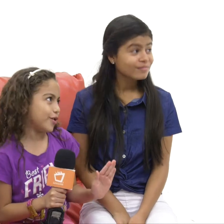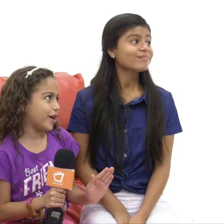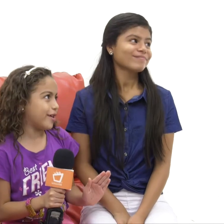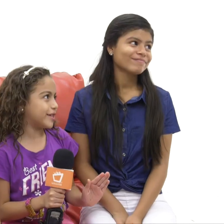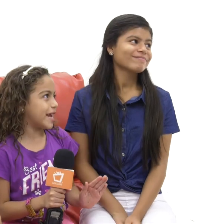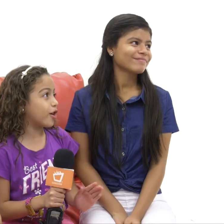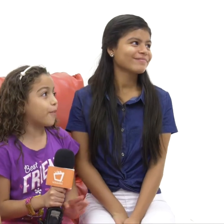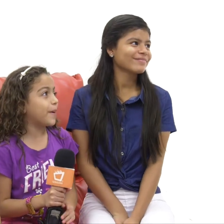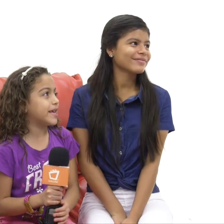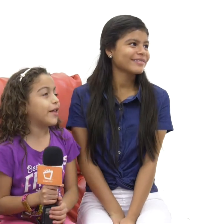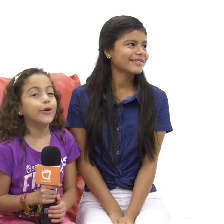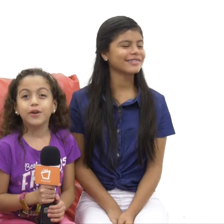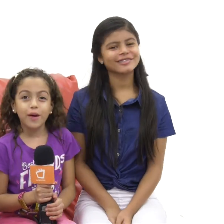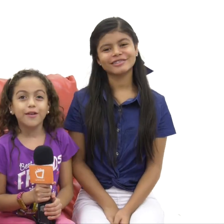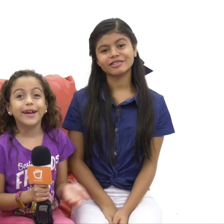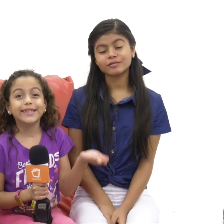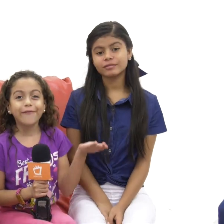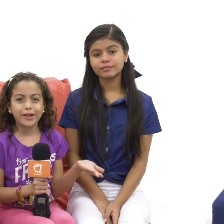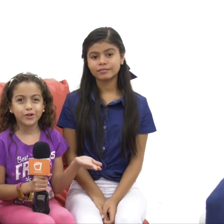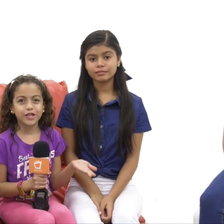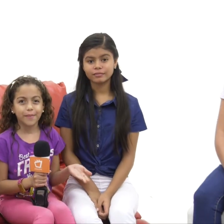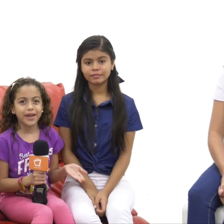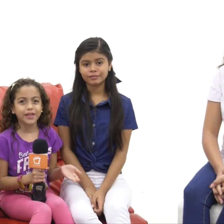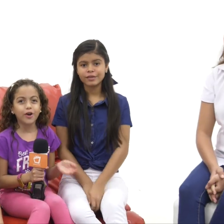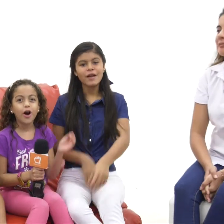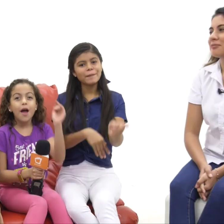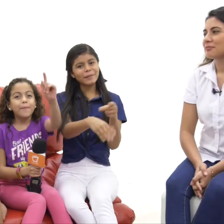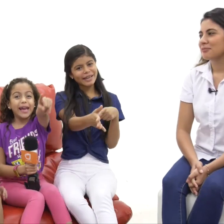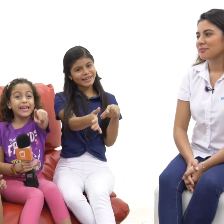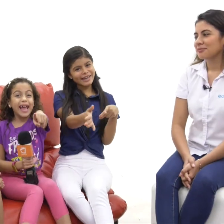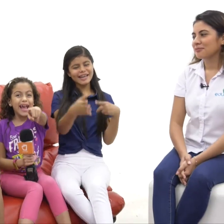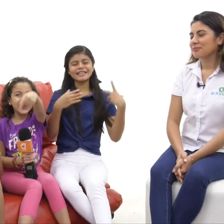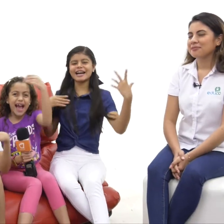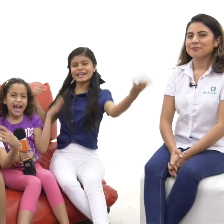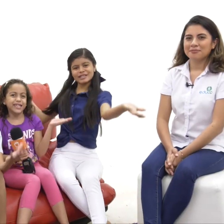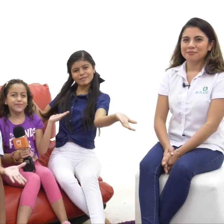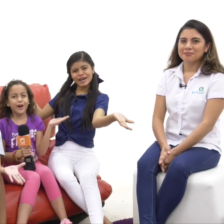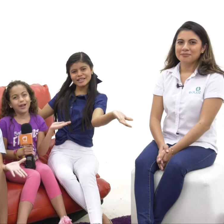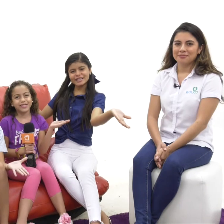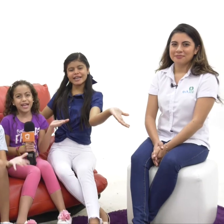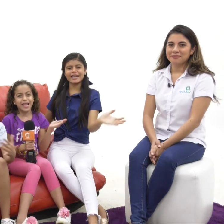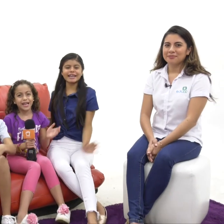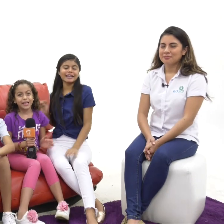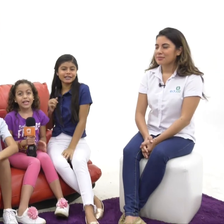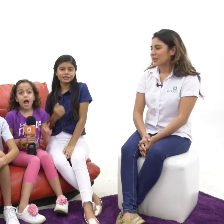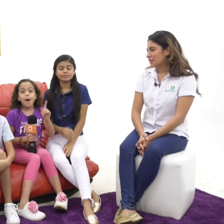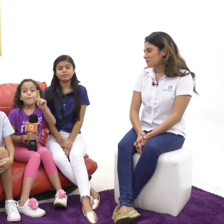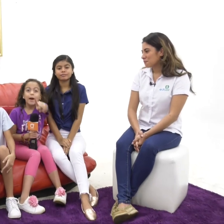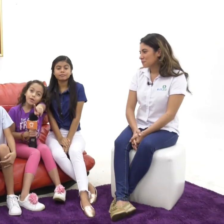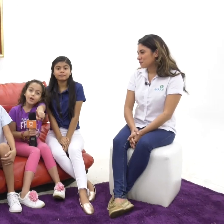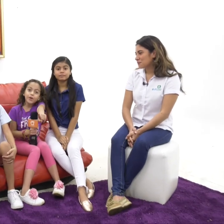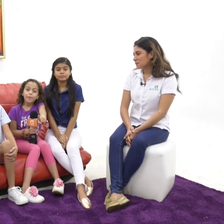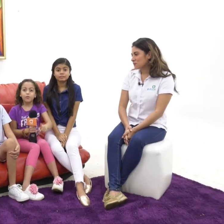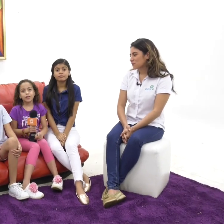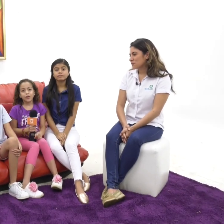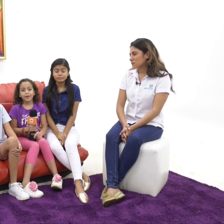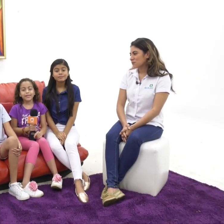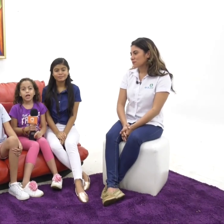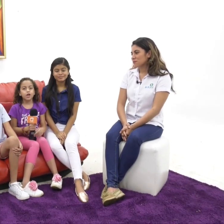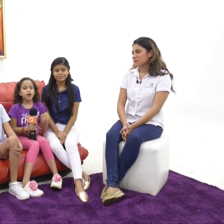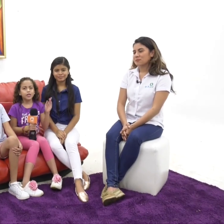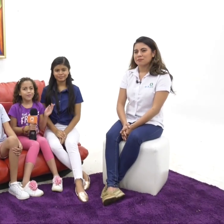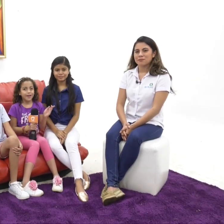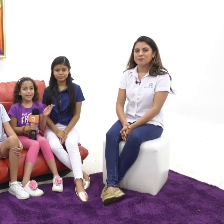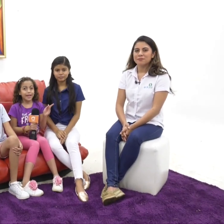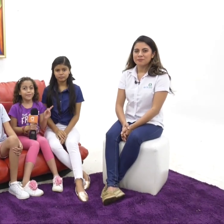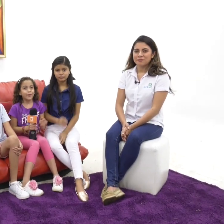un montón que nos haya acompañado. Y bueno, este fue su segmento ¡Pequeñas Voces! Vamos a una pausa